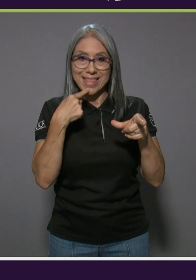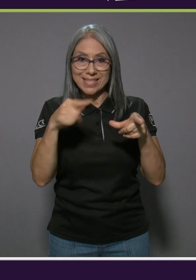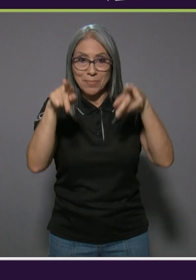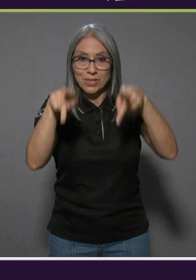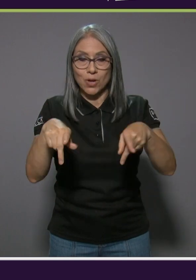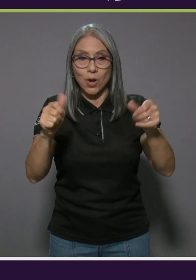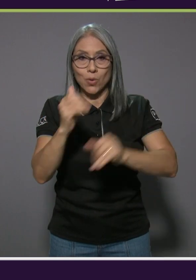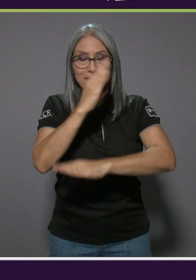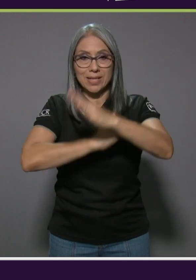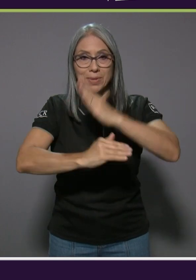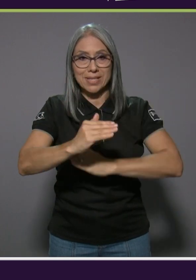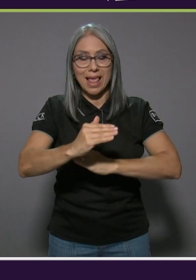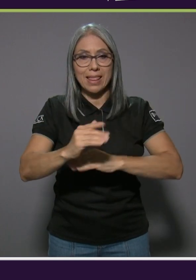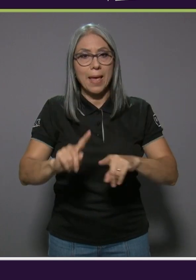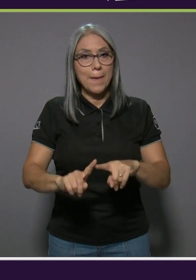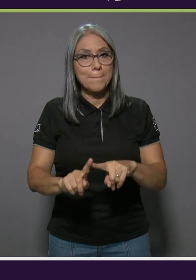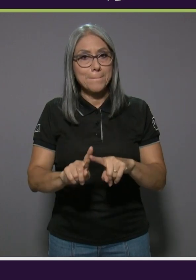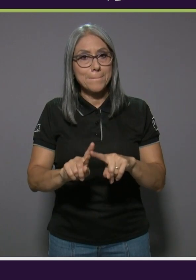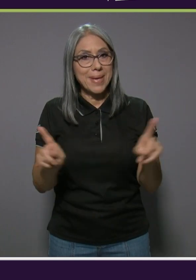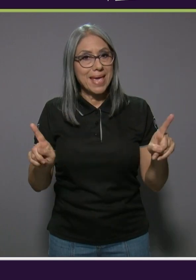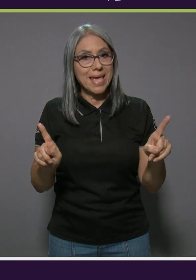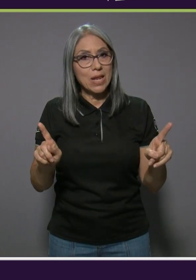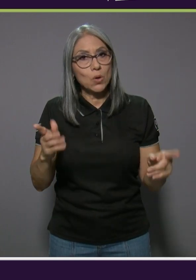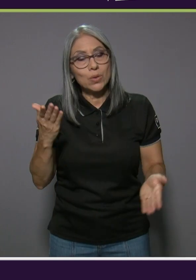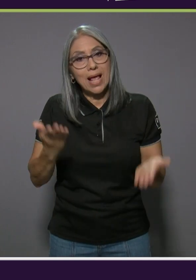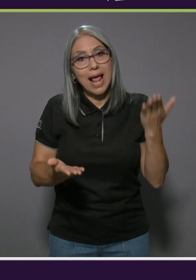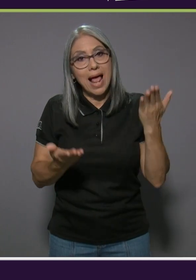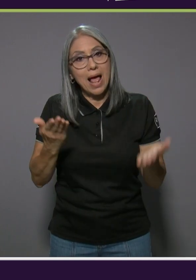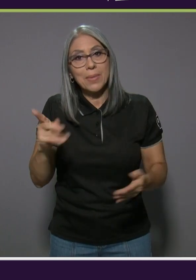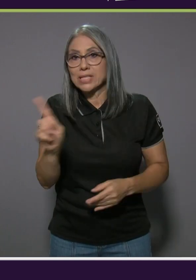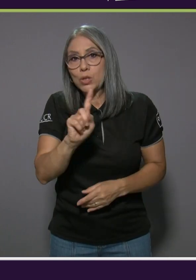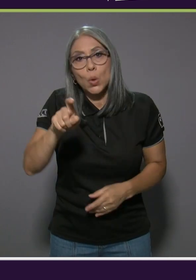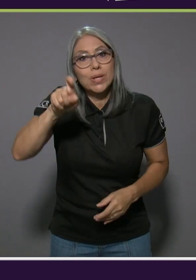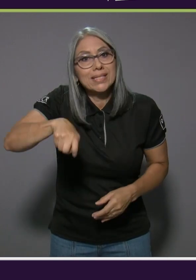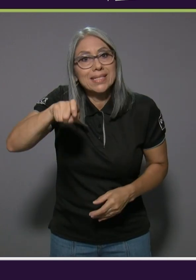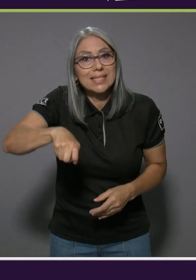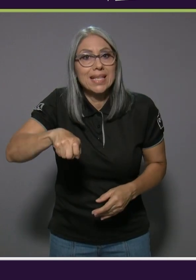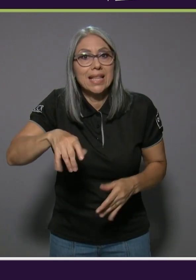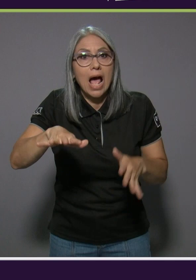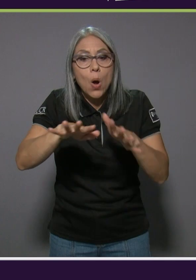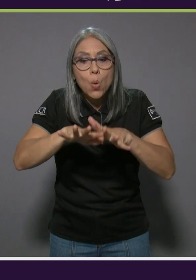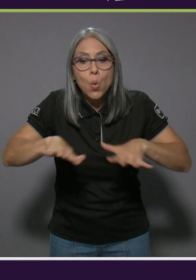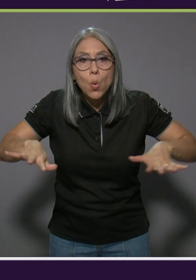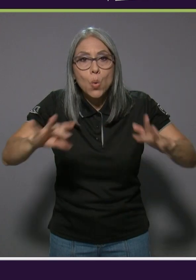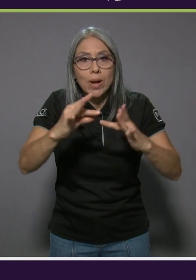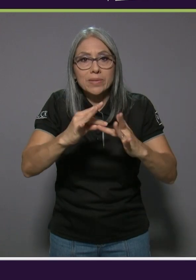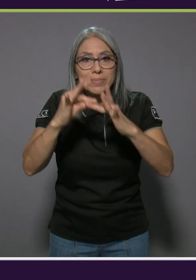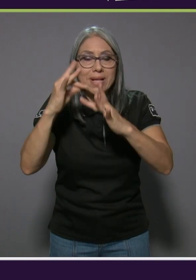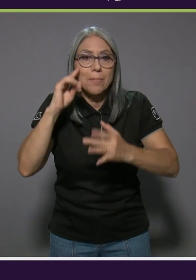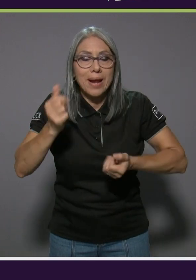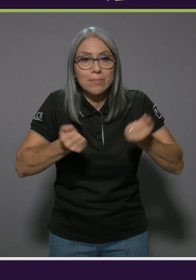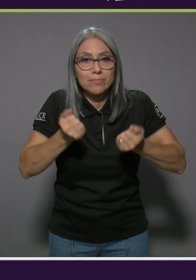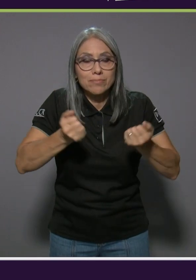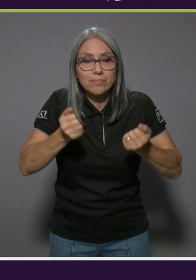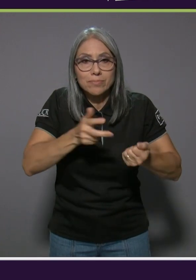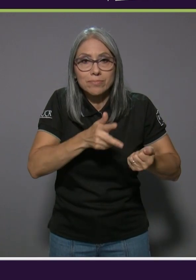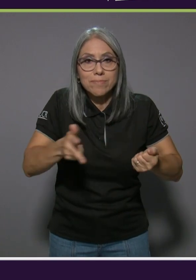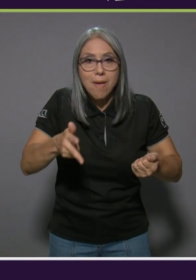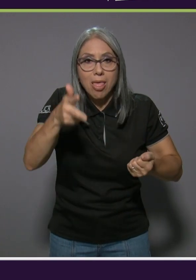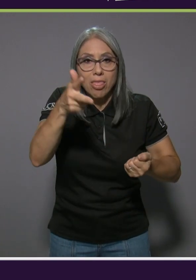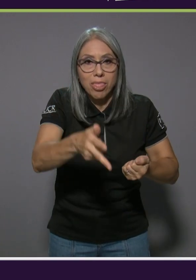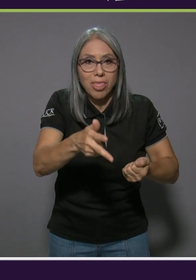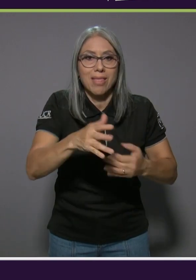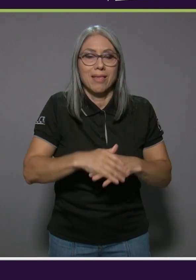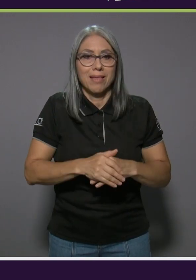no necesariamente requiera un espacio de parqueo reservado, sino que es para acceder a la